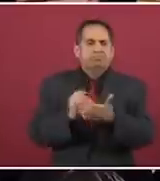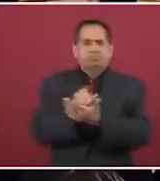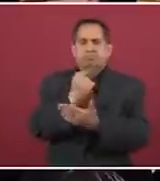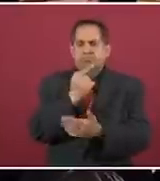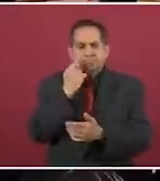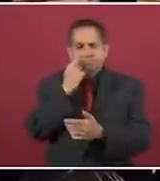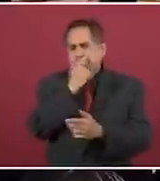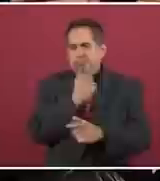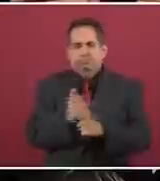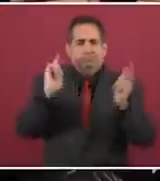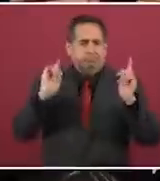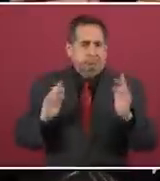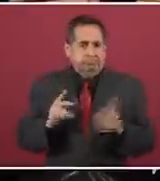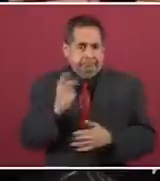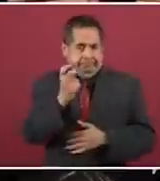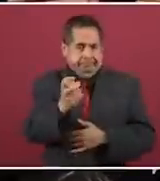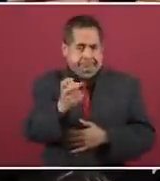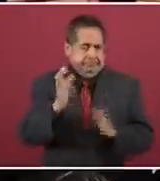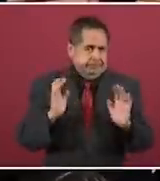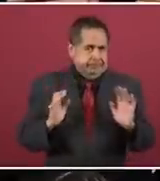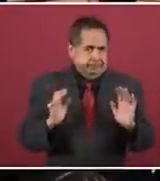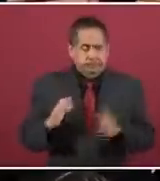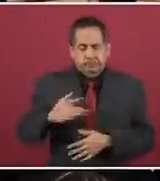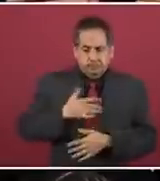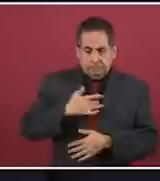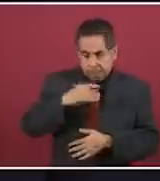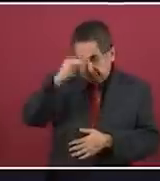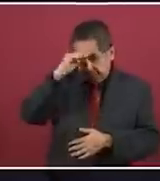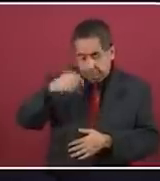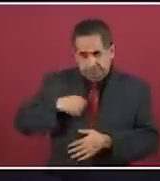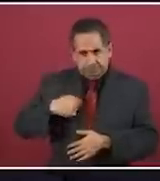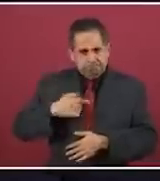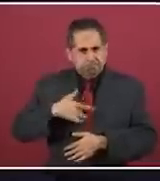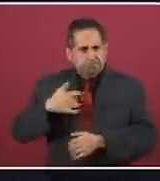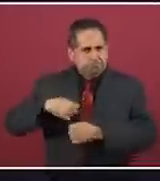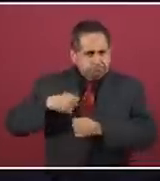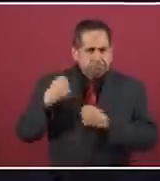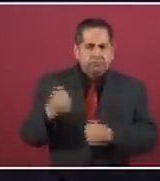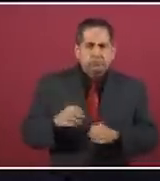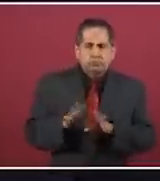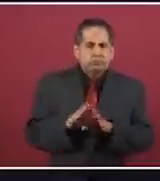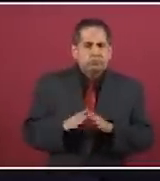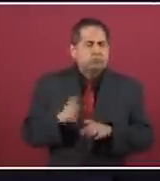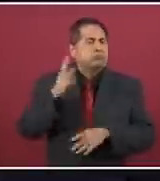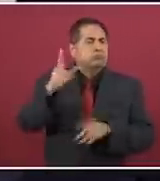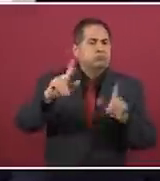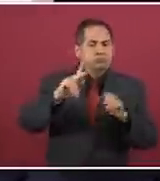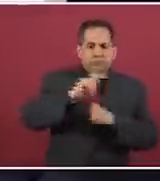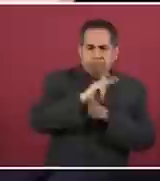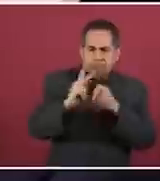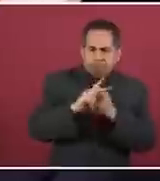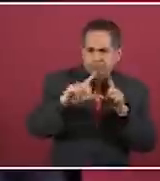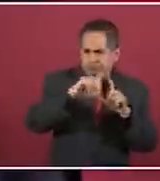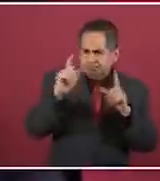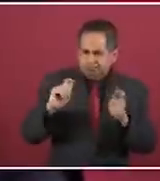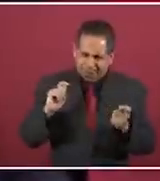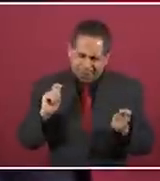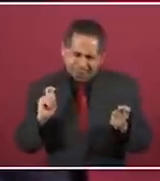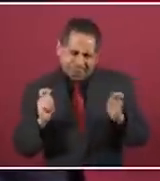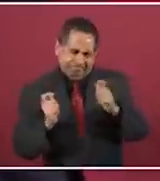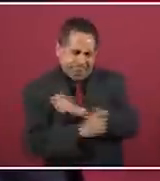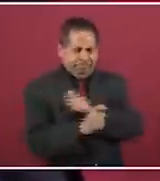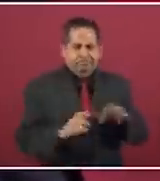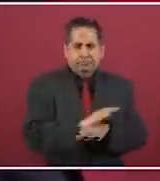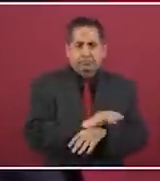Pero estoy seguro que vamos a transformar al país. Nos está ayudando la gente